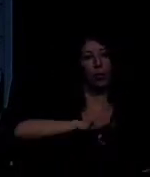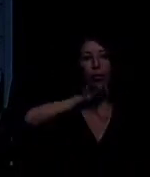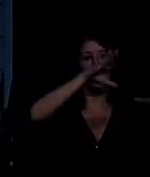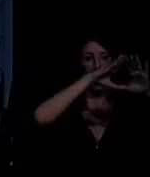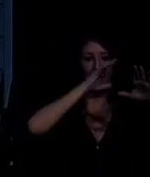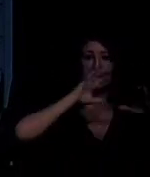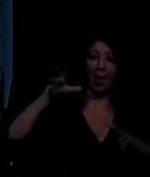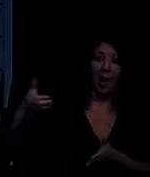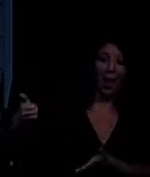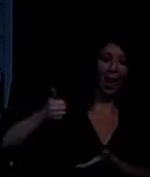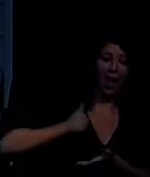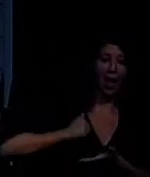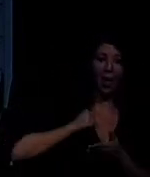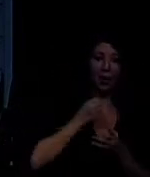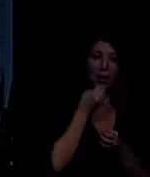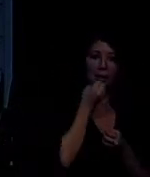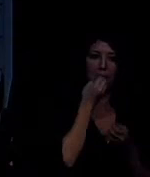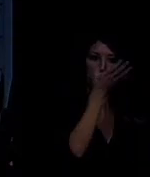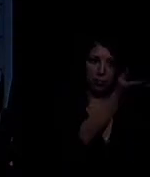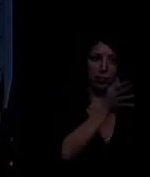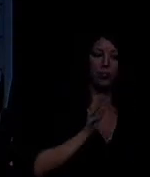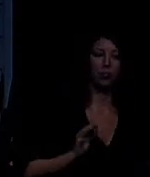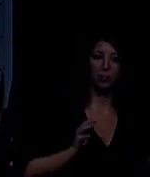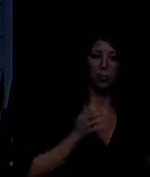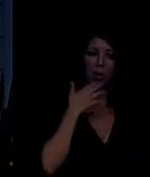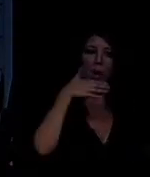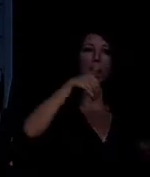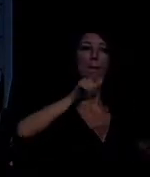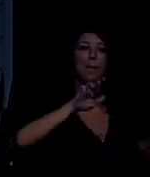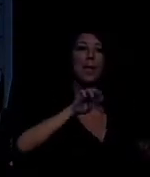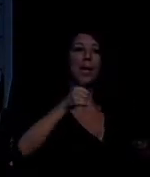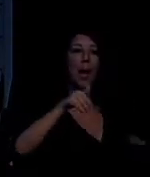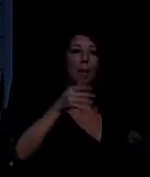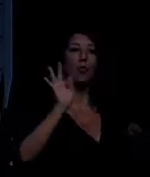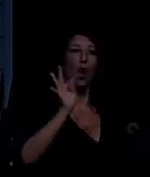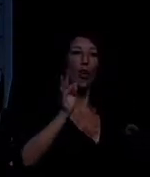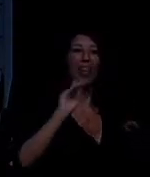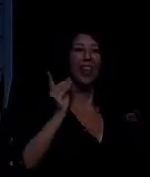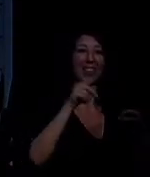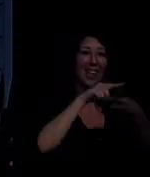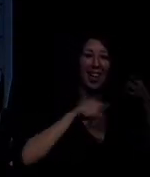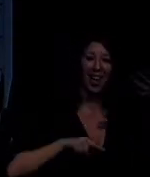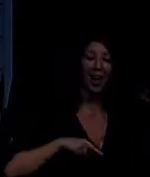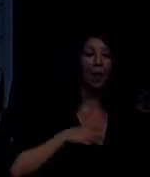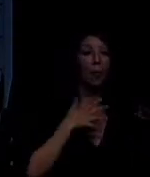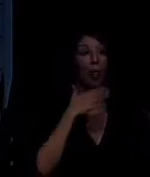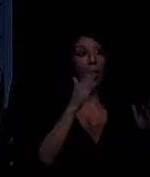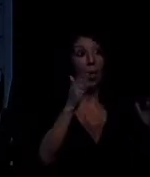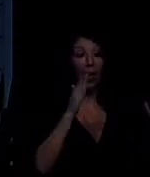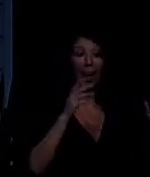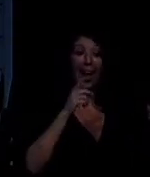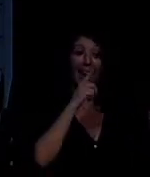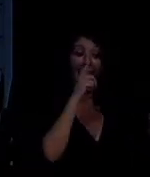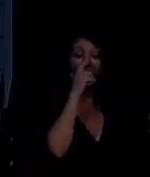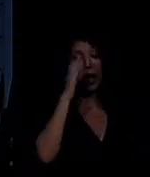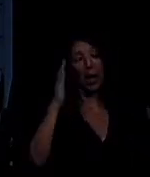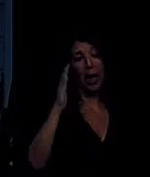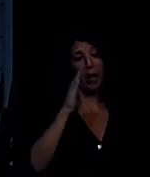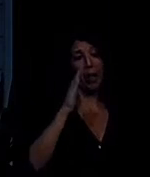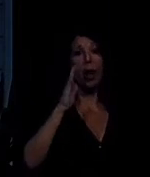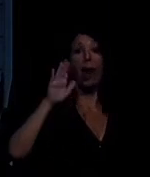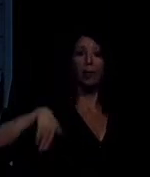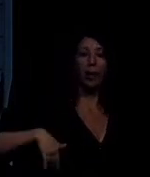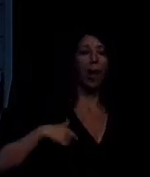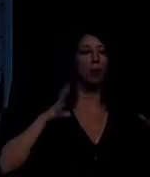lucha del feminismo. Estoy hablando de coger como hito de lucha a Miriam Toñi y deciré, fue un hito que podría haber cambiado a toda una generación de mujeres y sin embargo nos